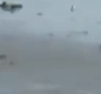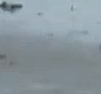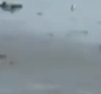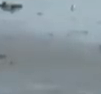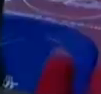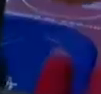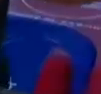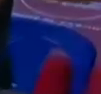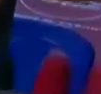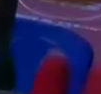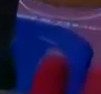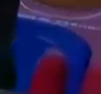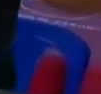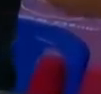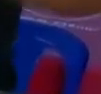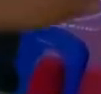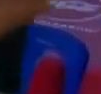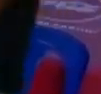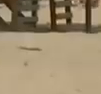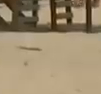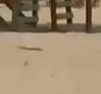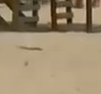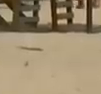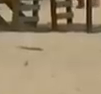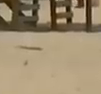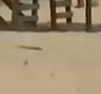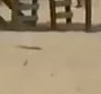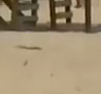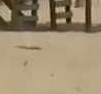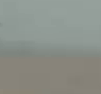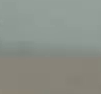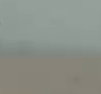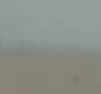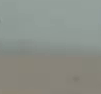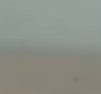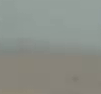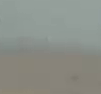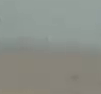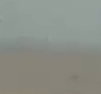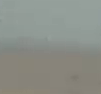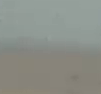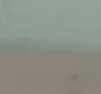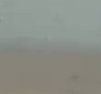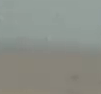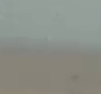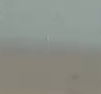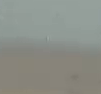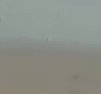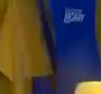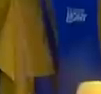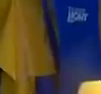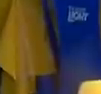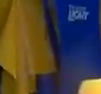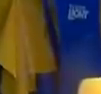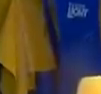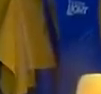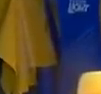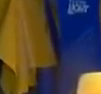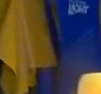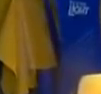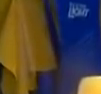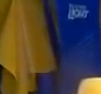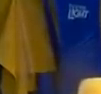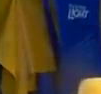Incertidumbre en comerciantes del Cantón Playas para el feriado de carnaval. Aseguran no tener muchas expectativas por las bajas ventas en los